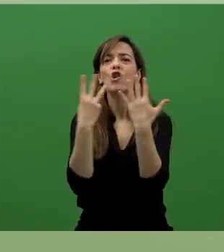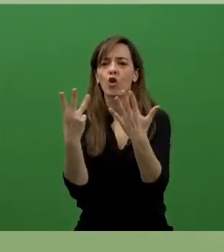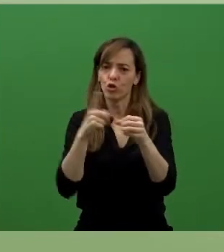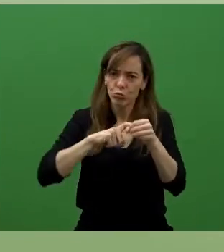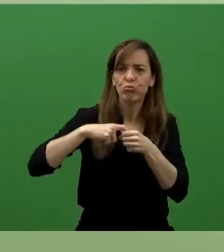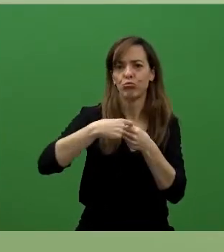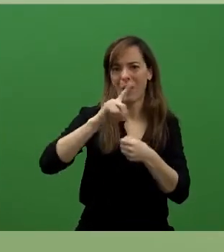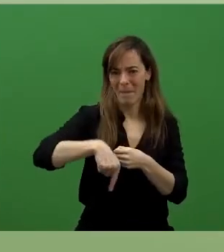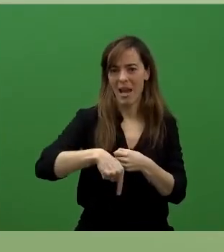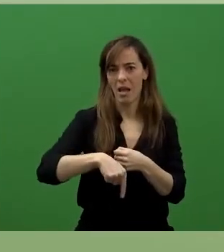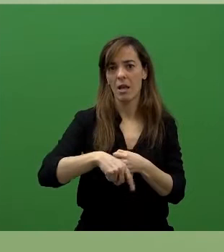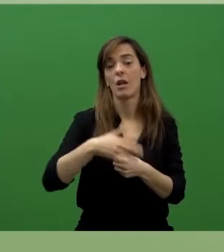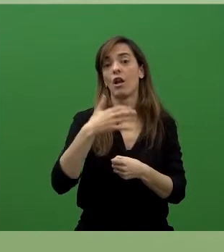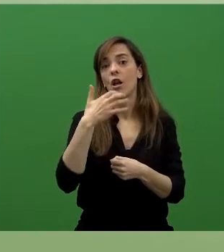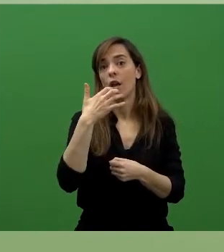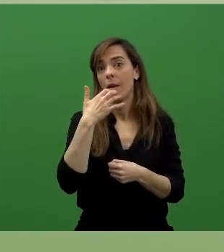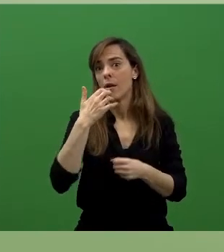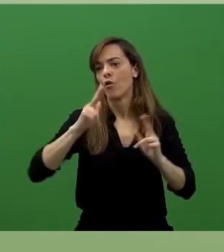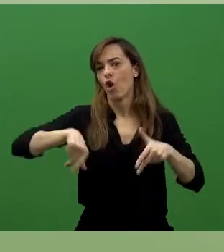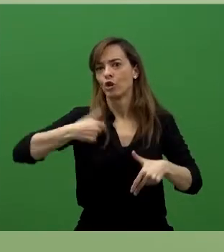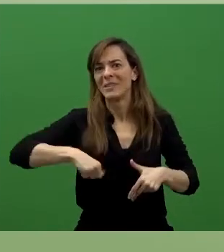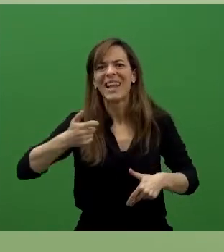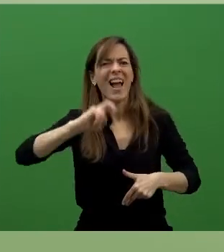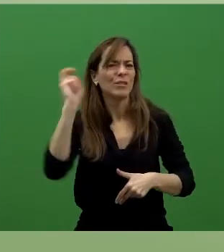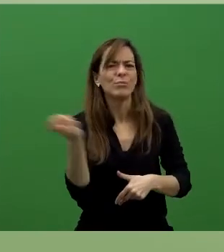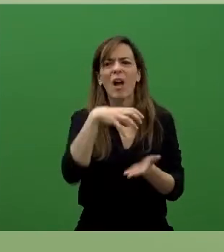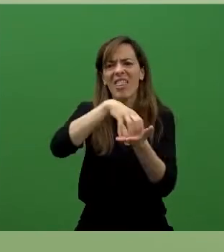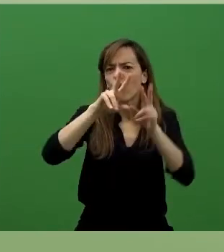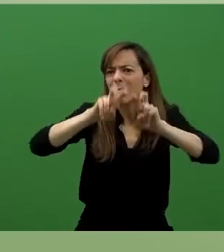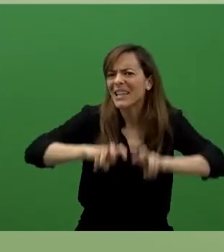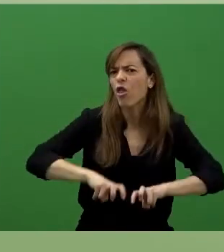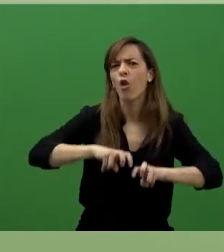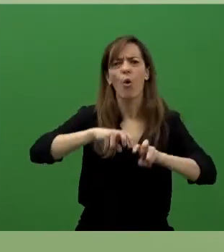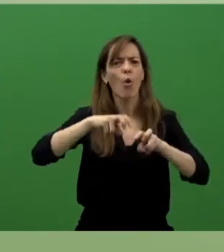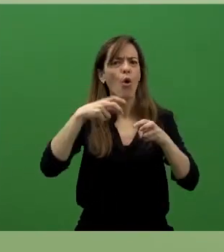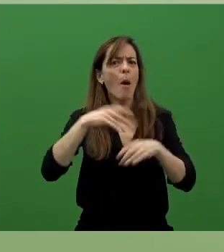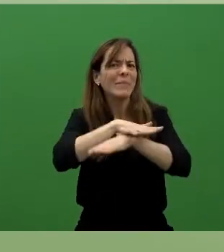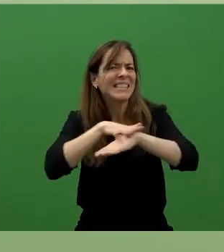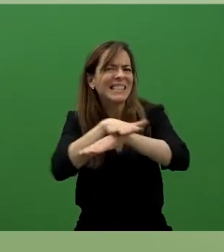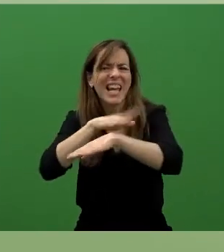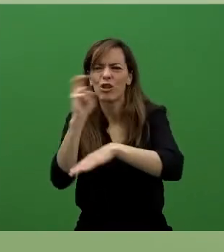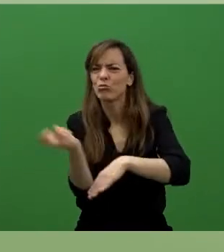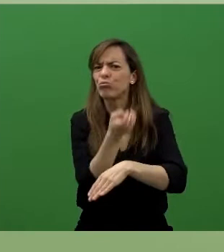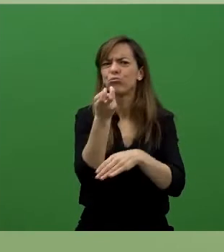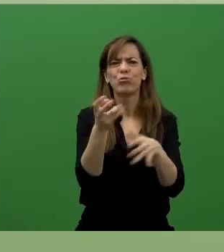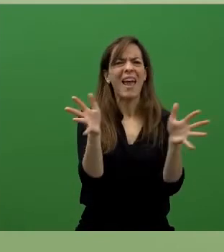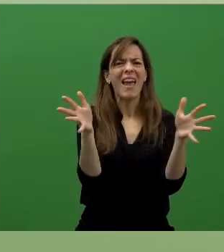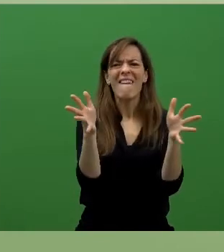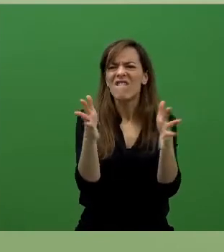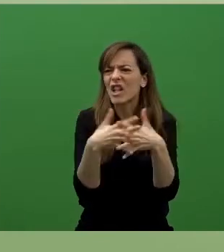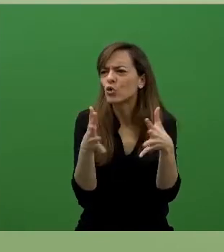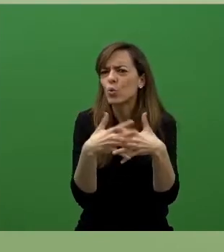en ellas, incluidas pues, muchos hospitales, institutos de investigación, ministerios, infraestructuras